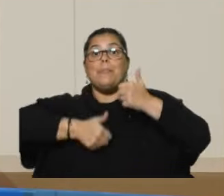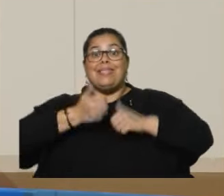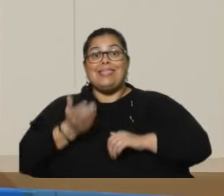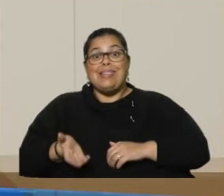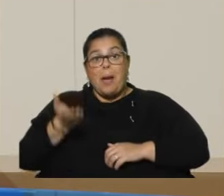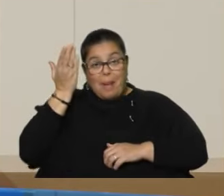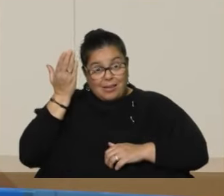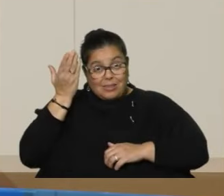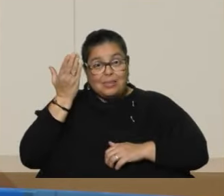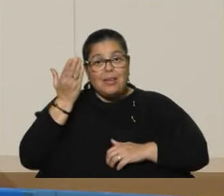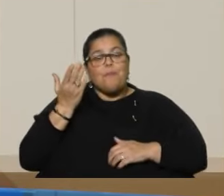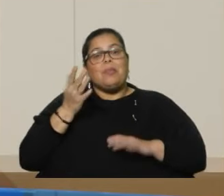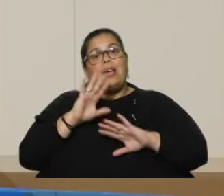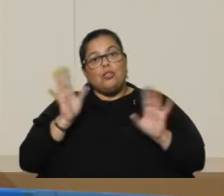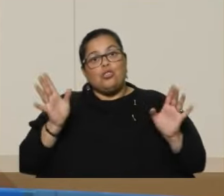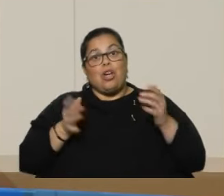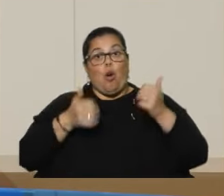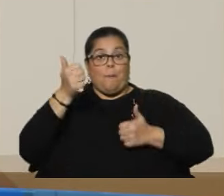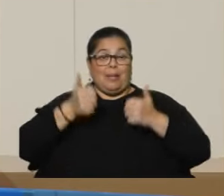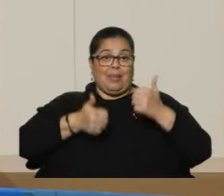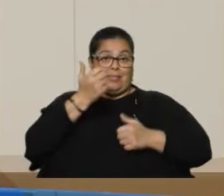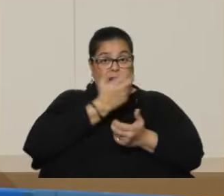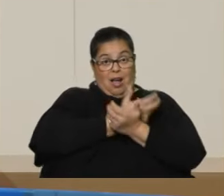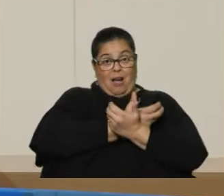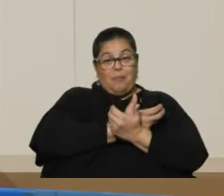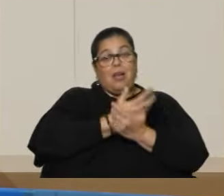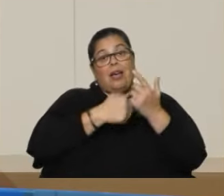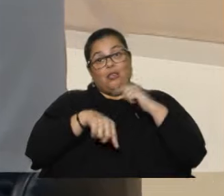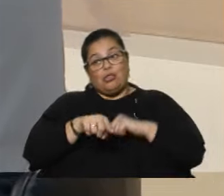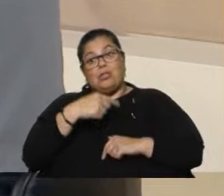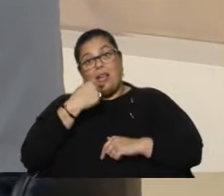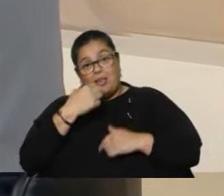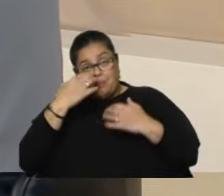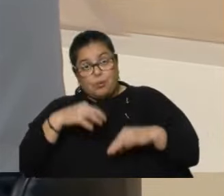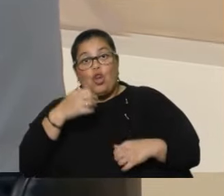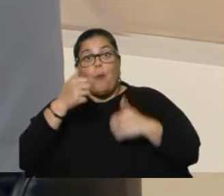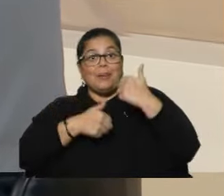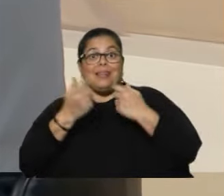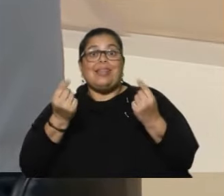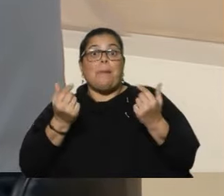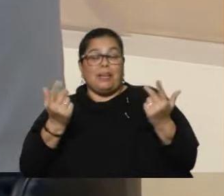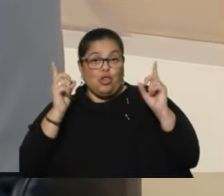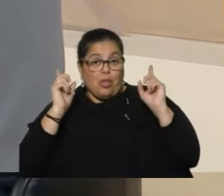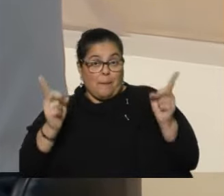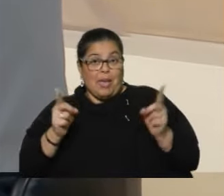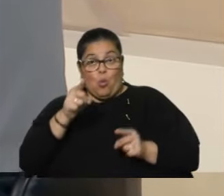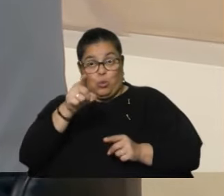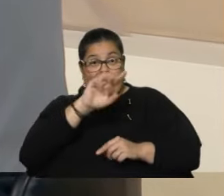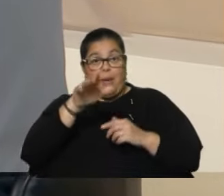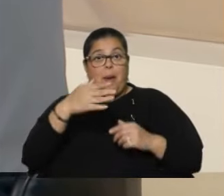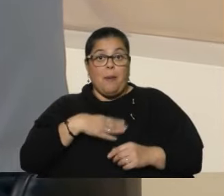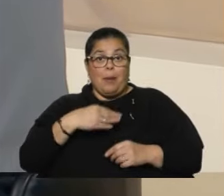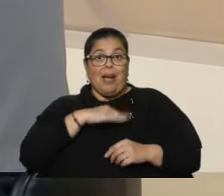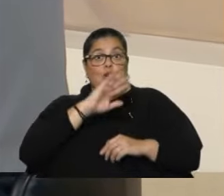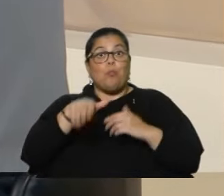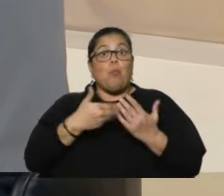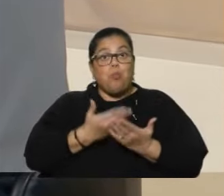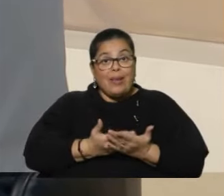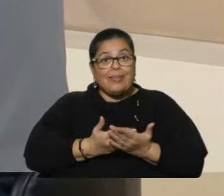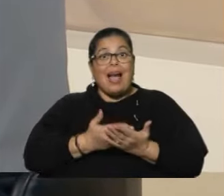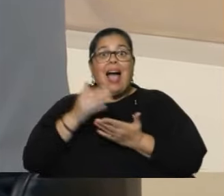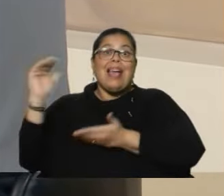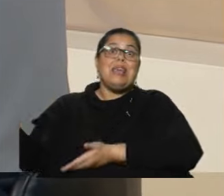distintos eslabones, hay una mejora adicional para hacer en el precio del combustible. Y Iturralde, si se libera la importación, que es lo que ustedes están proponiendo, ¿no se funde ANCAP? Le